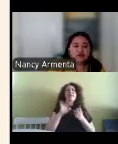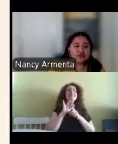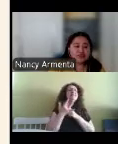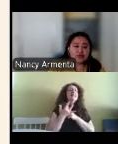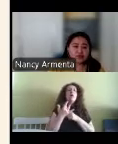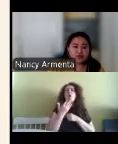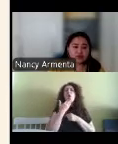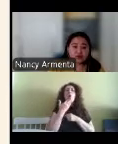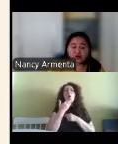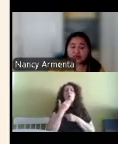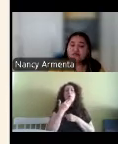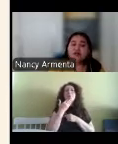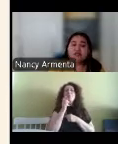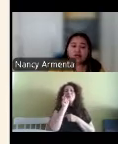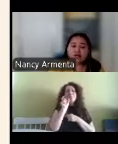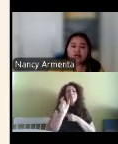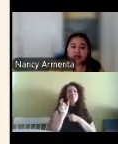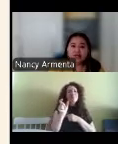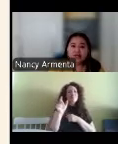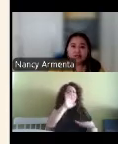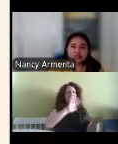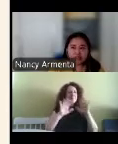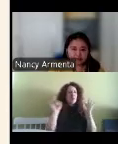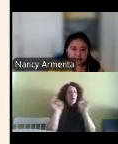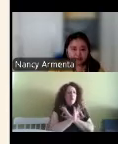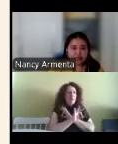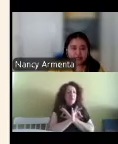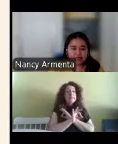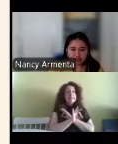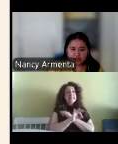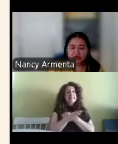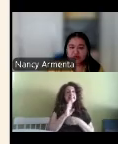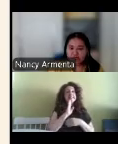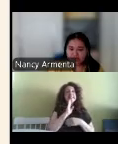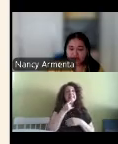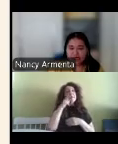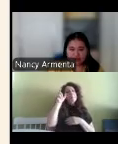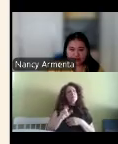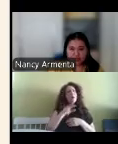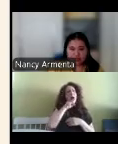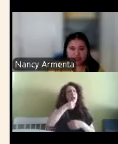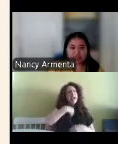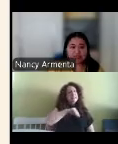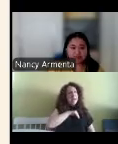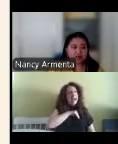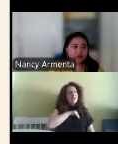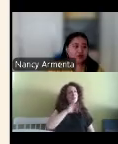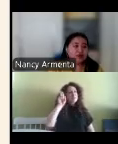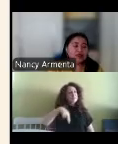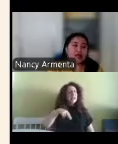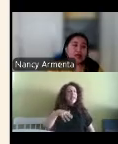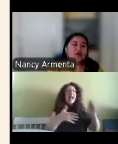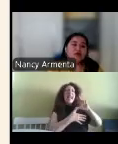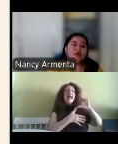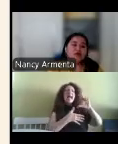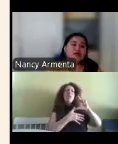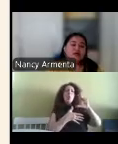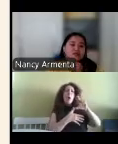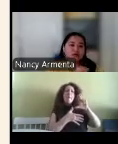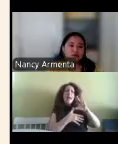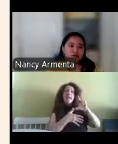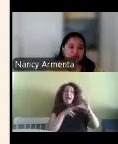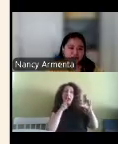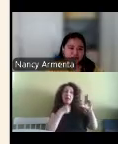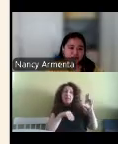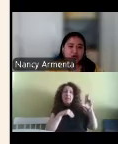al confundirse en un término. Este en particular era alguien que hablaba español, que venía de Latinoamérica. Sin embargo, a lo mejor